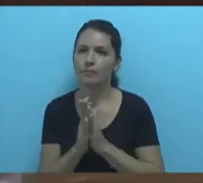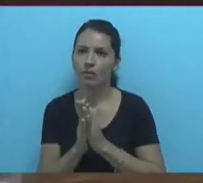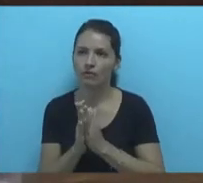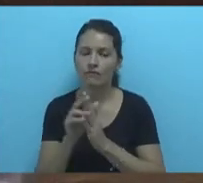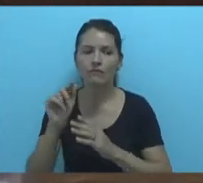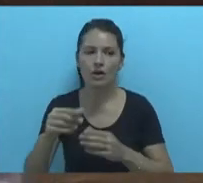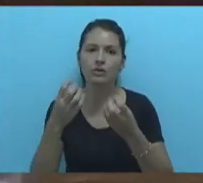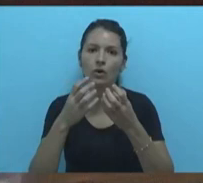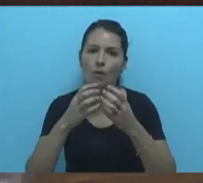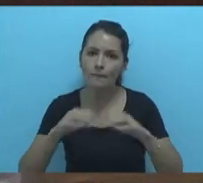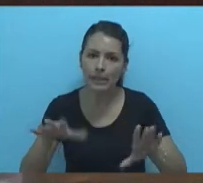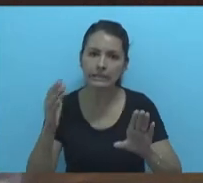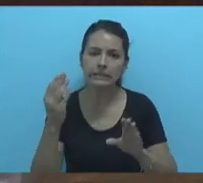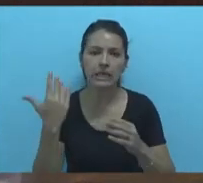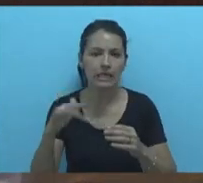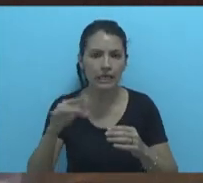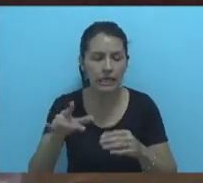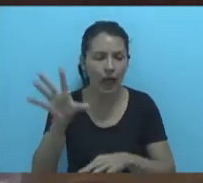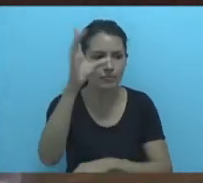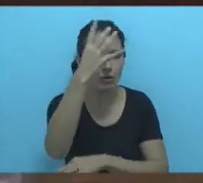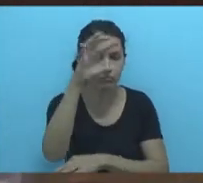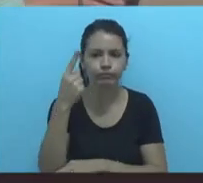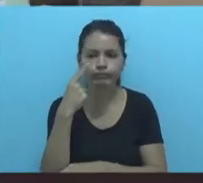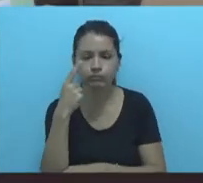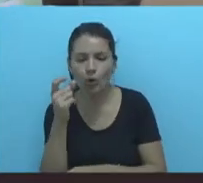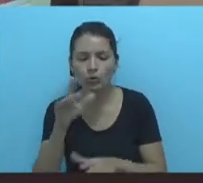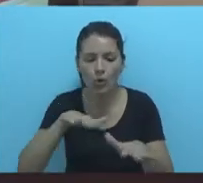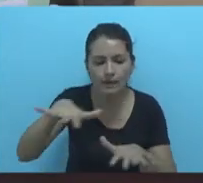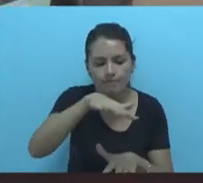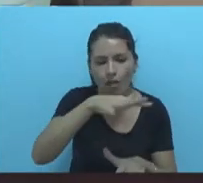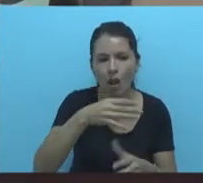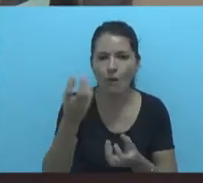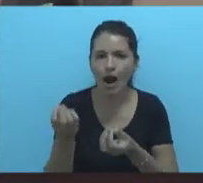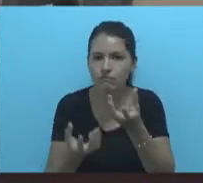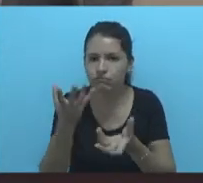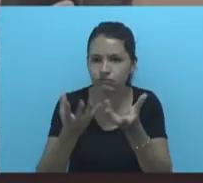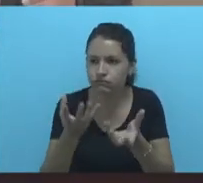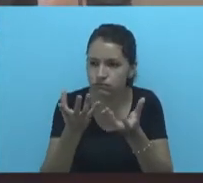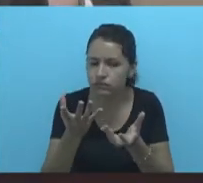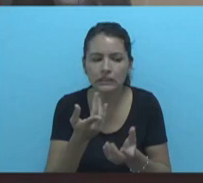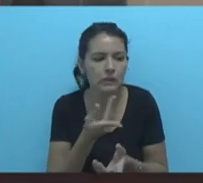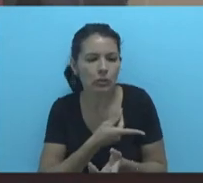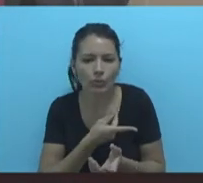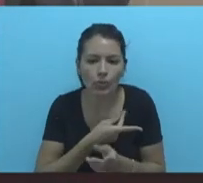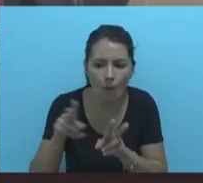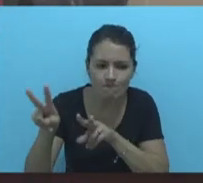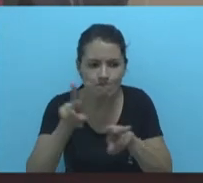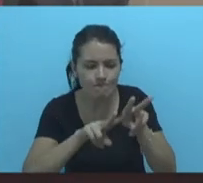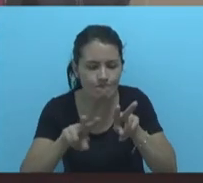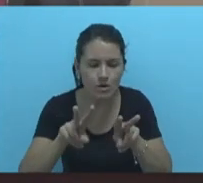funcionamiento como corresponde. Gracias, diputado. a consideración el proyecto